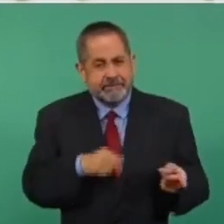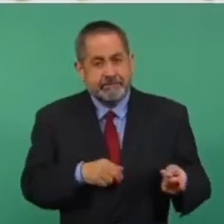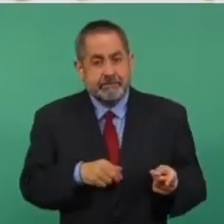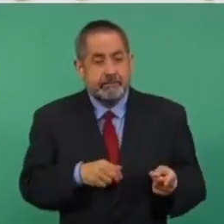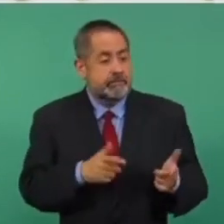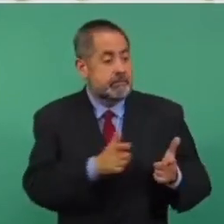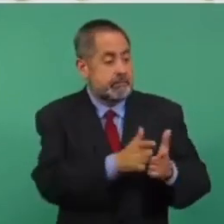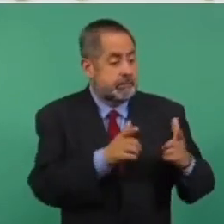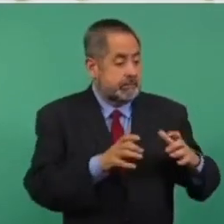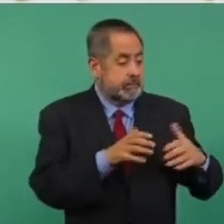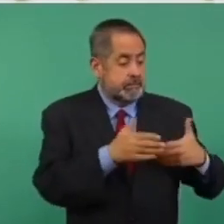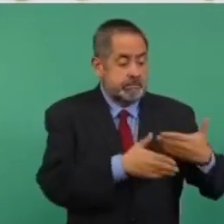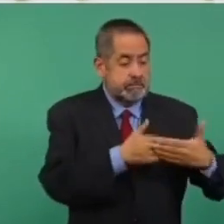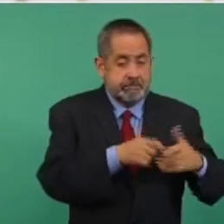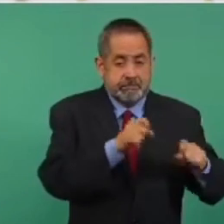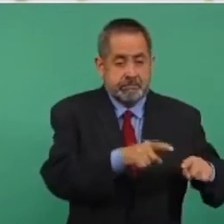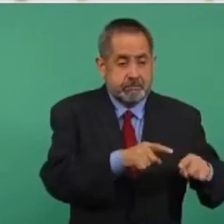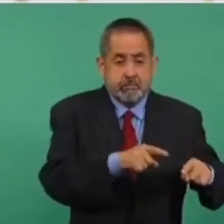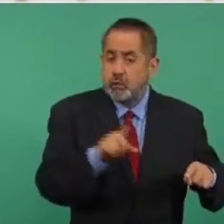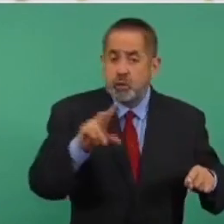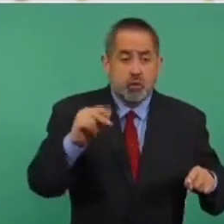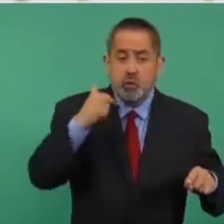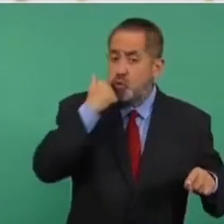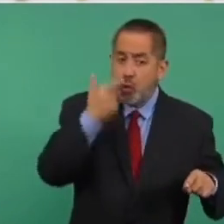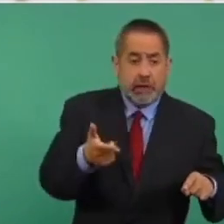los conservadores no quieren